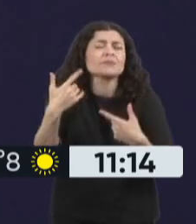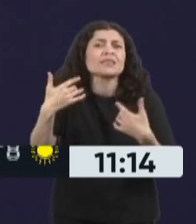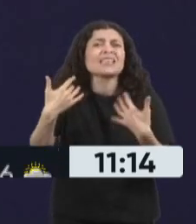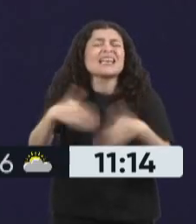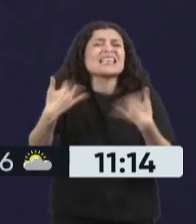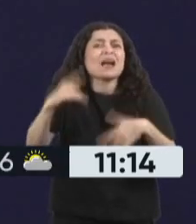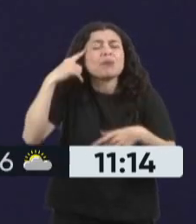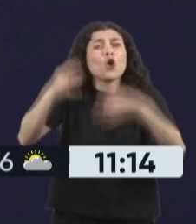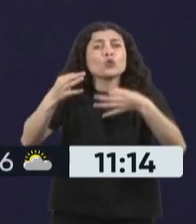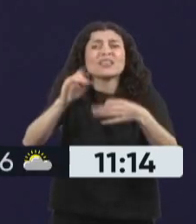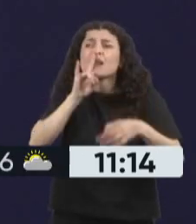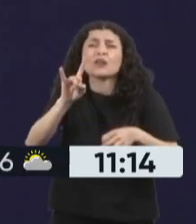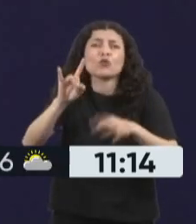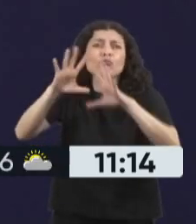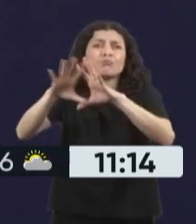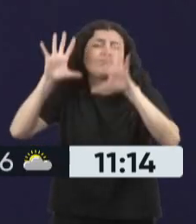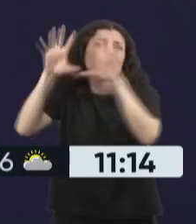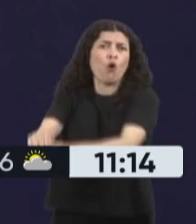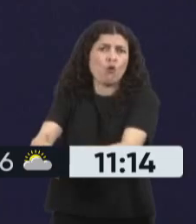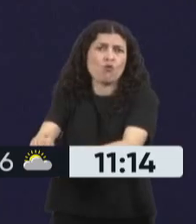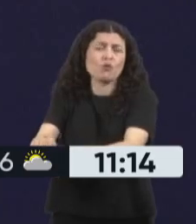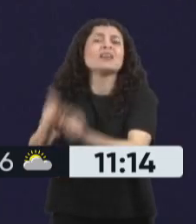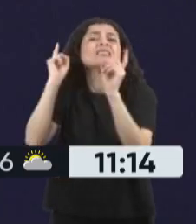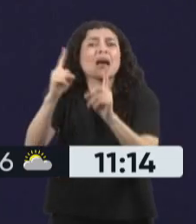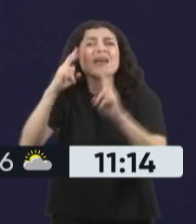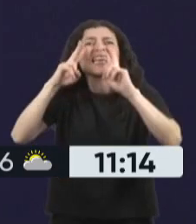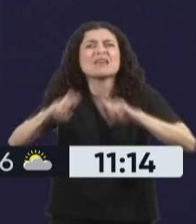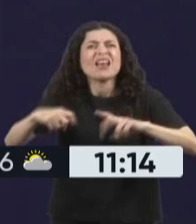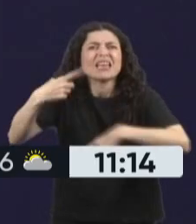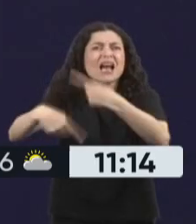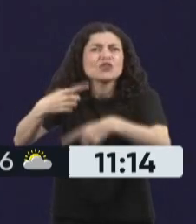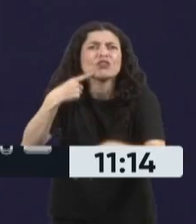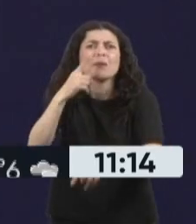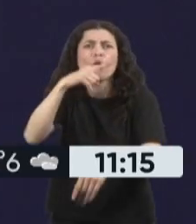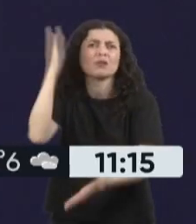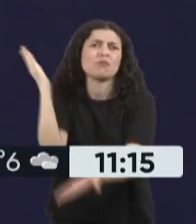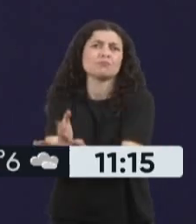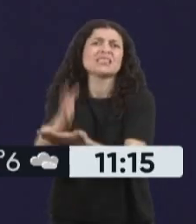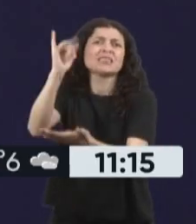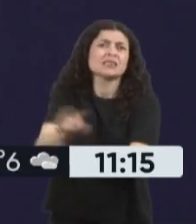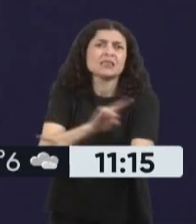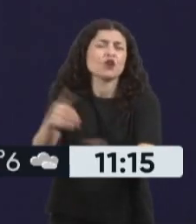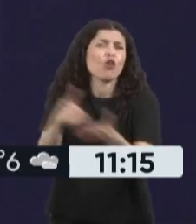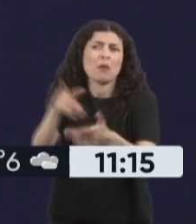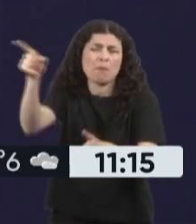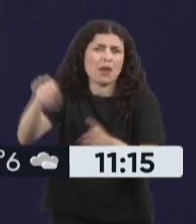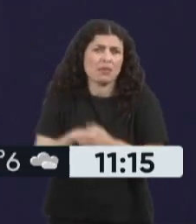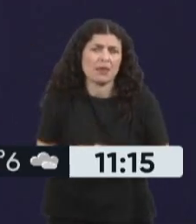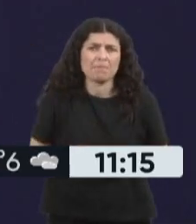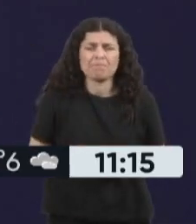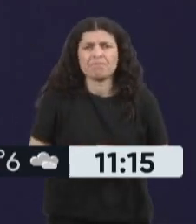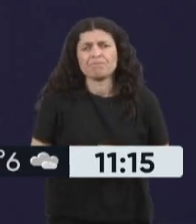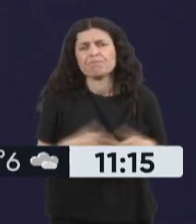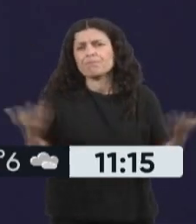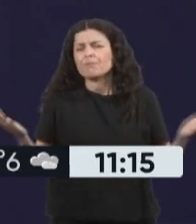detención y efectivamente que la justicia avance y juzgue, que es a lo que apelamos siempre.